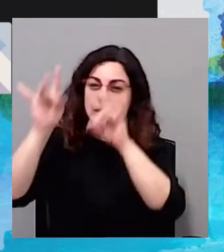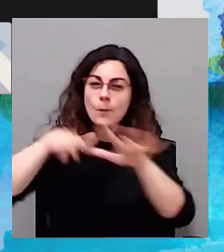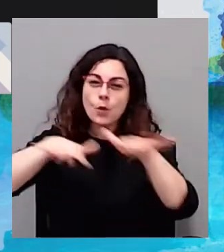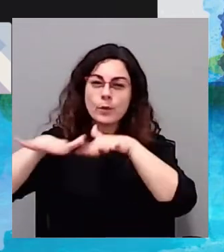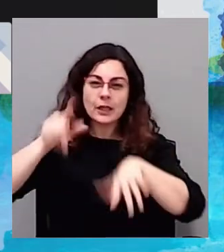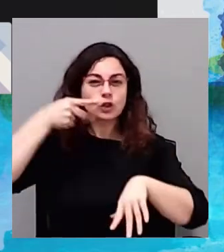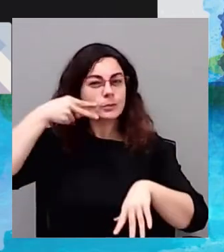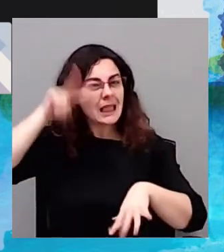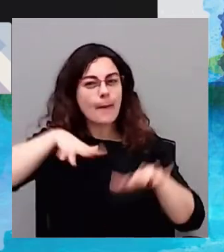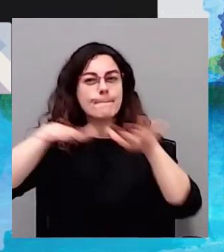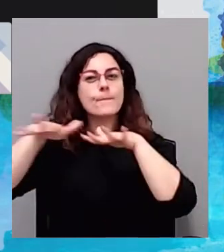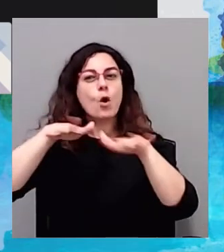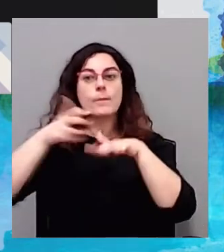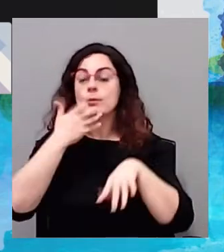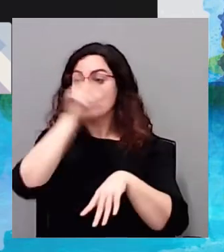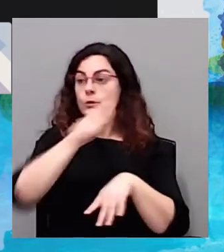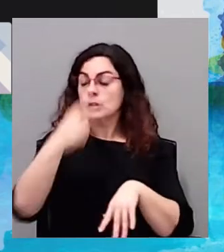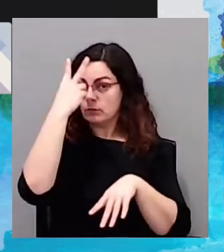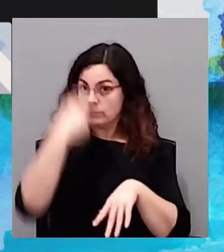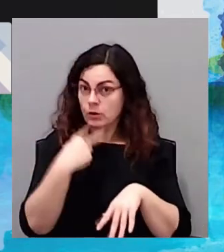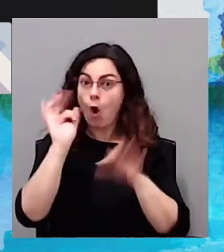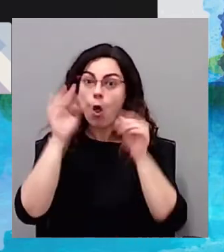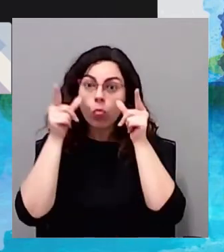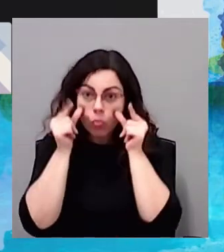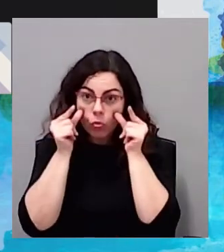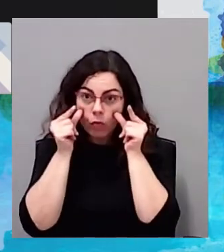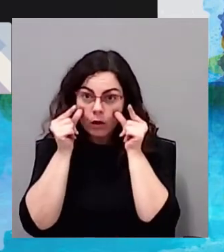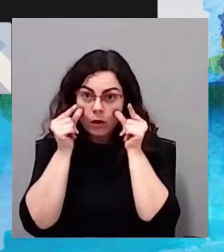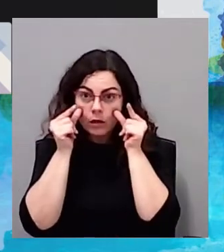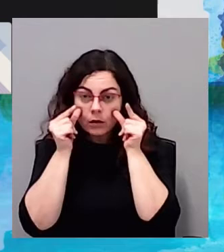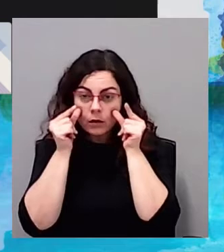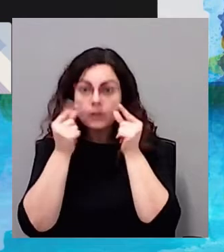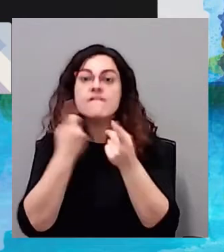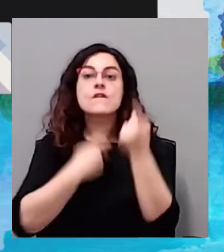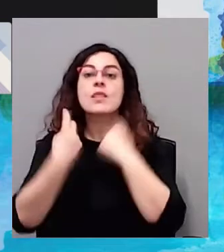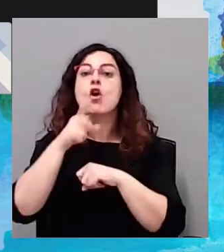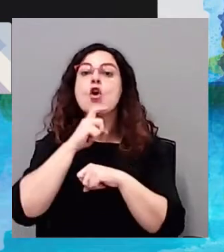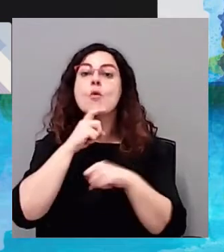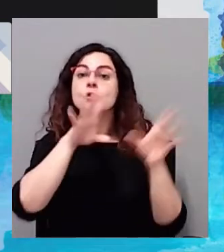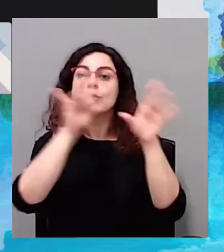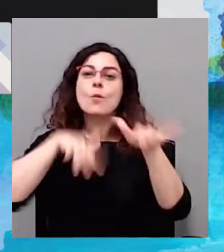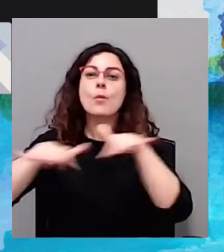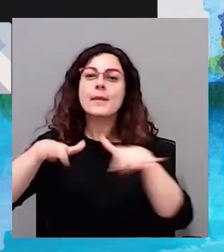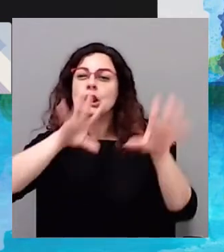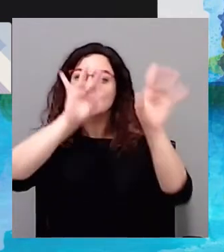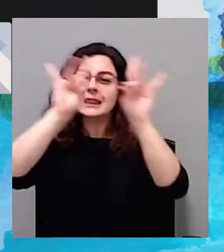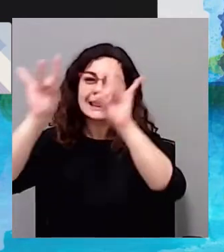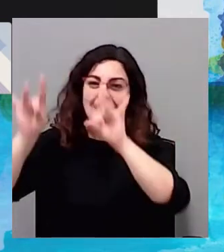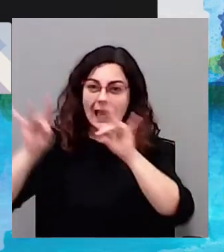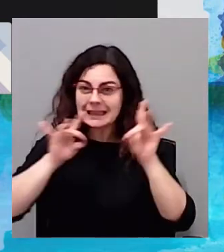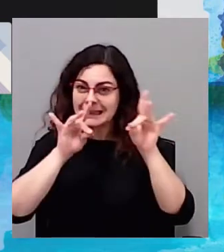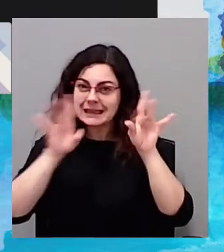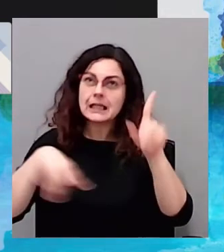personas ciegas o con baja visión que pueden relacionar lo táctil también con lo visual. Es